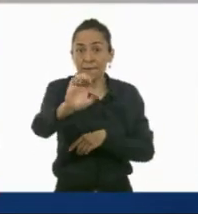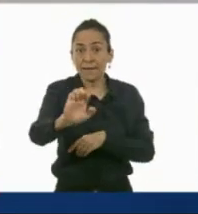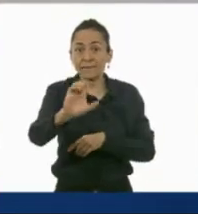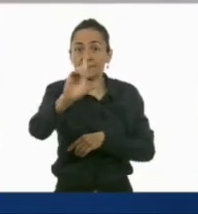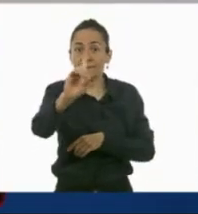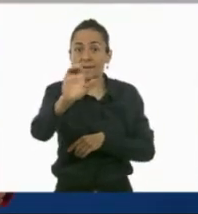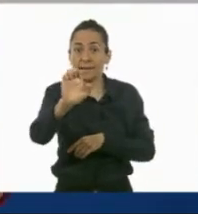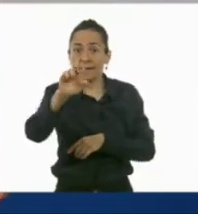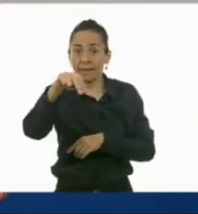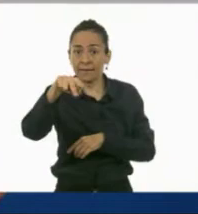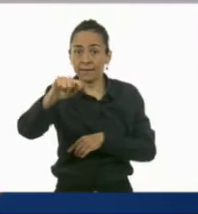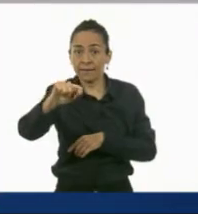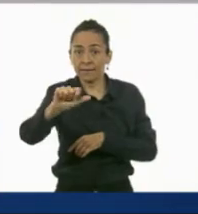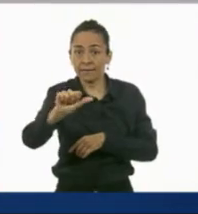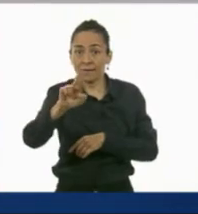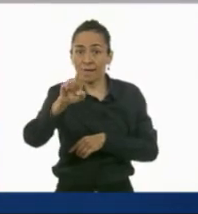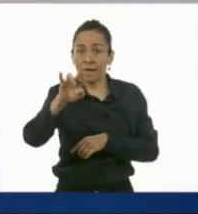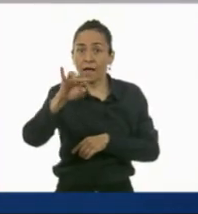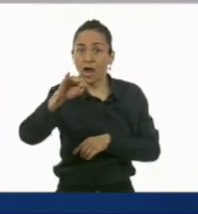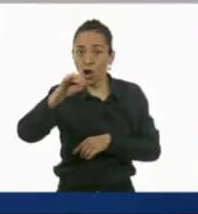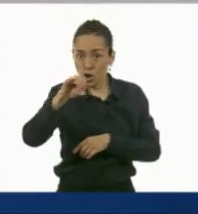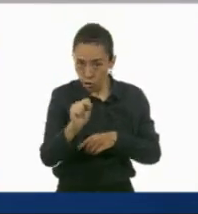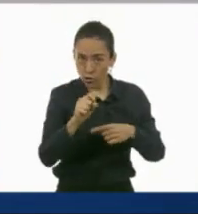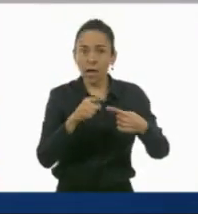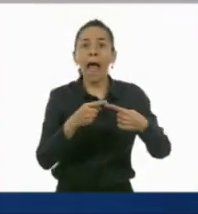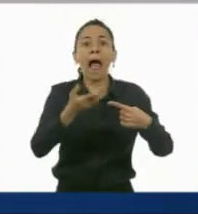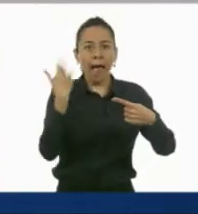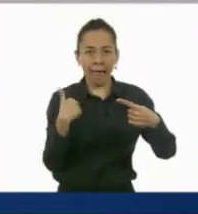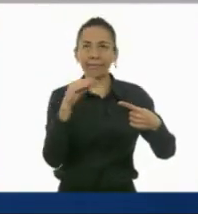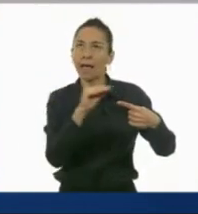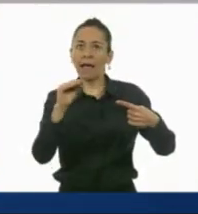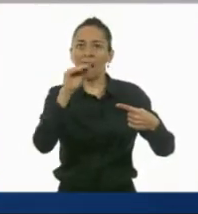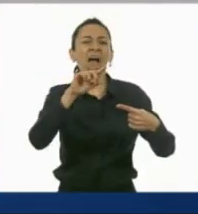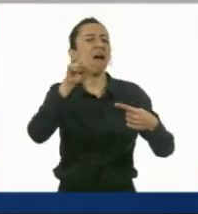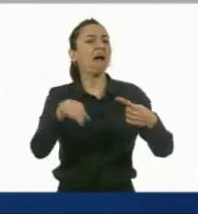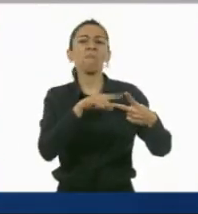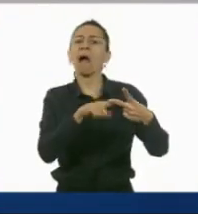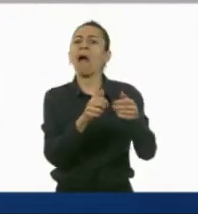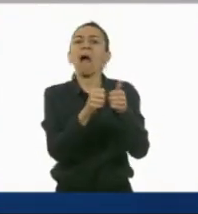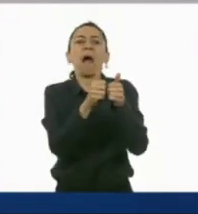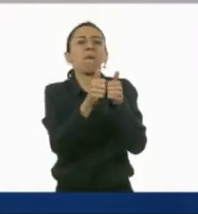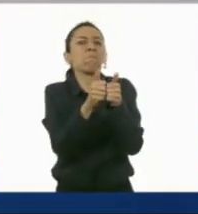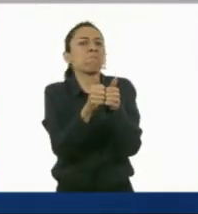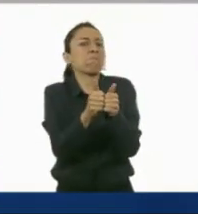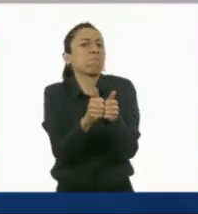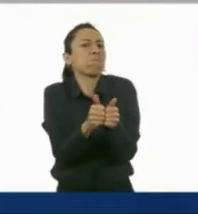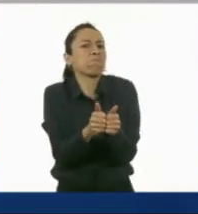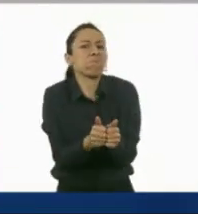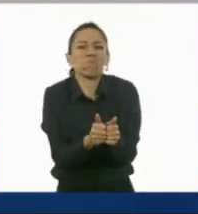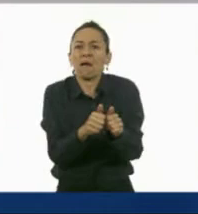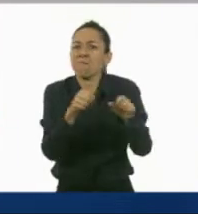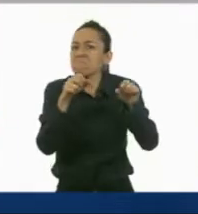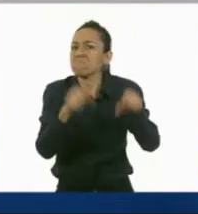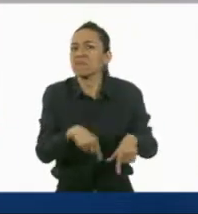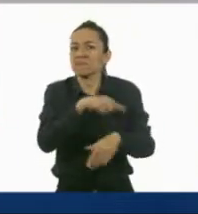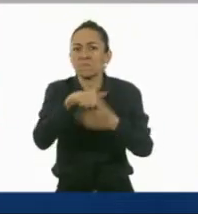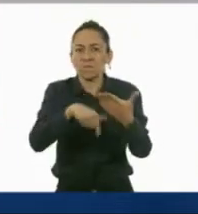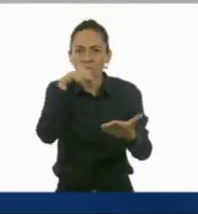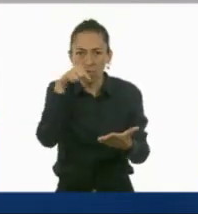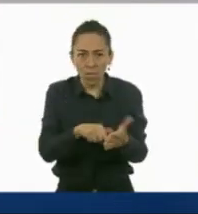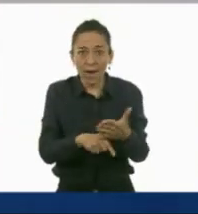de lugar en lugar buscando condiciones favorables para quedarse en un solo lugar. Y cuando hablamos de eso, hablamos de que